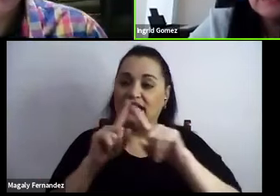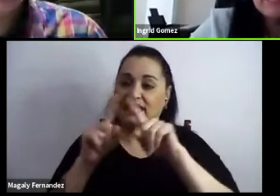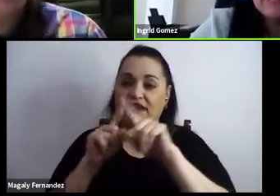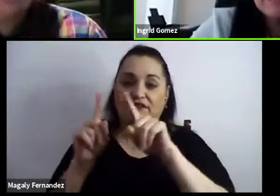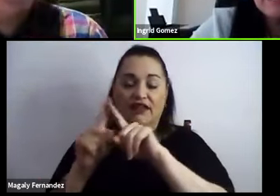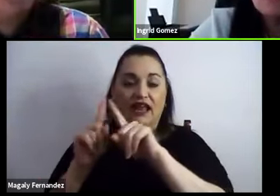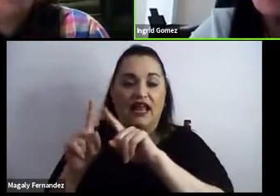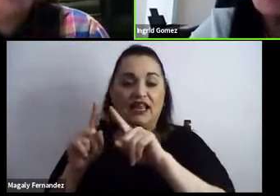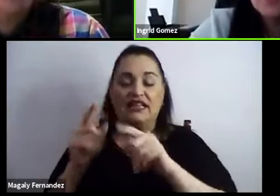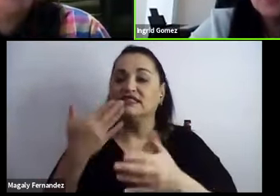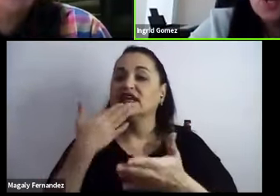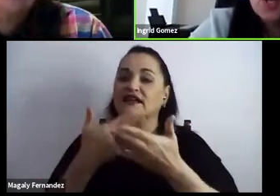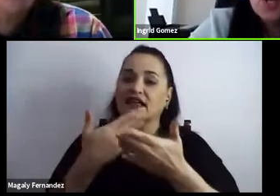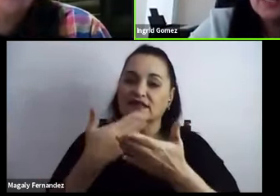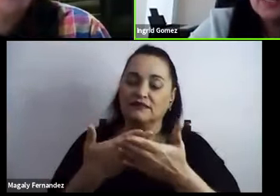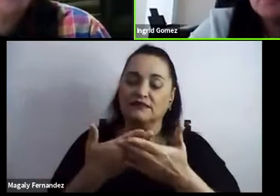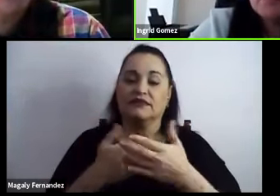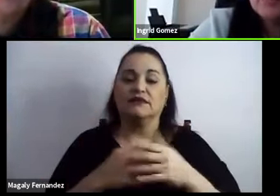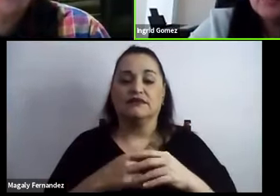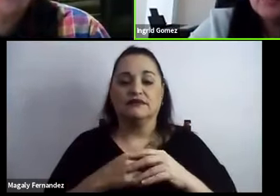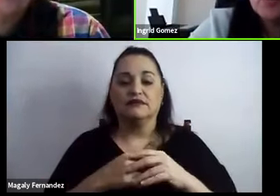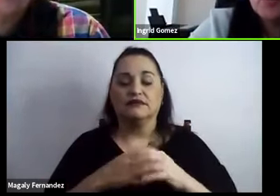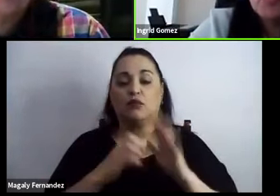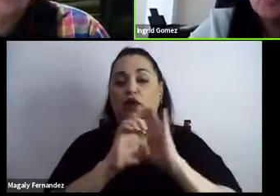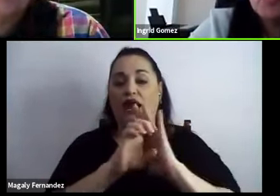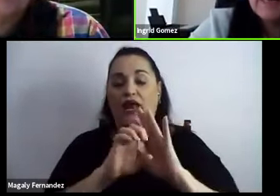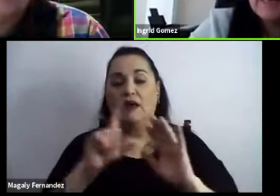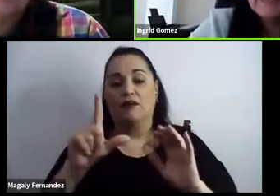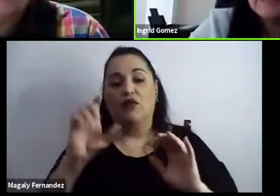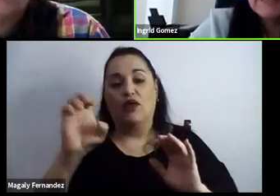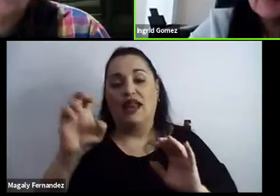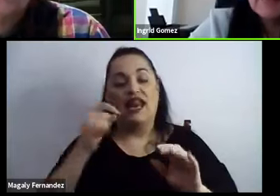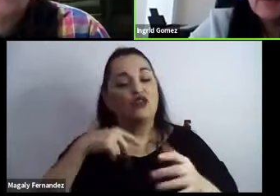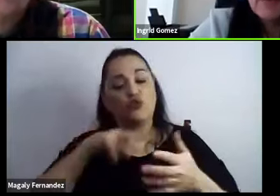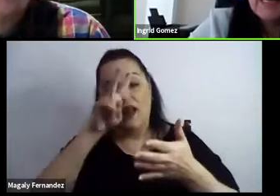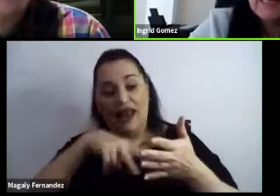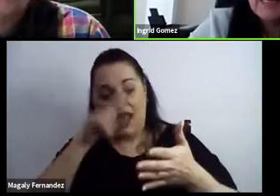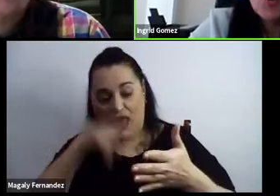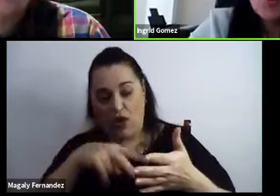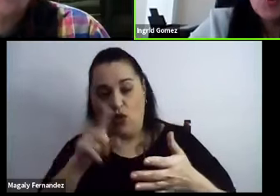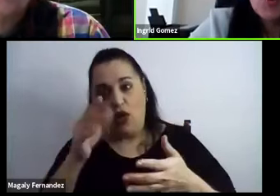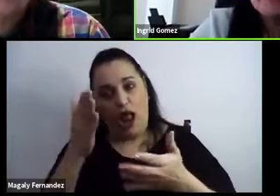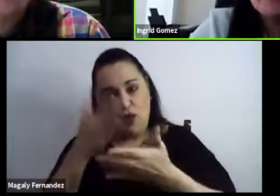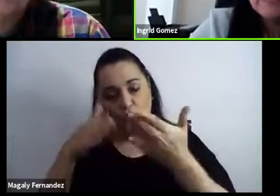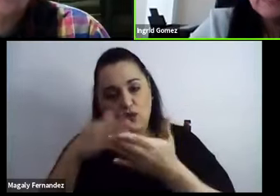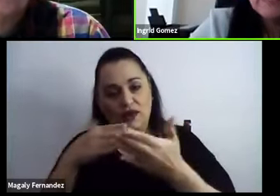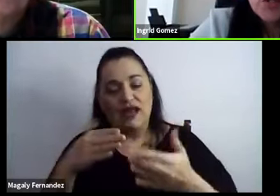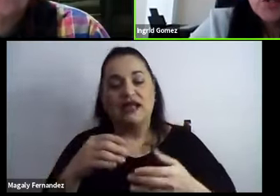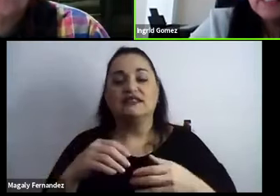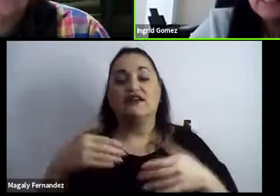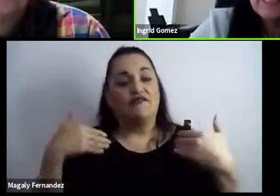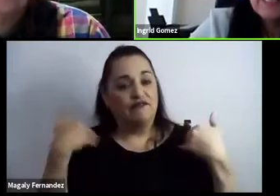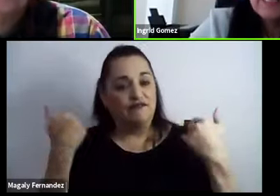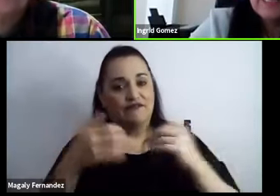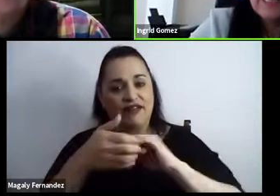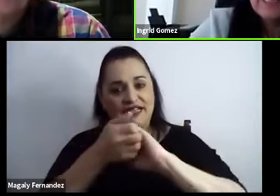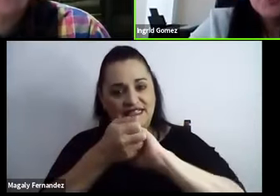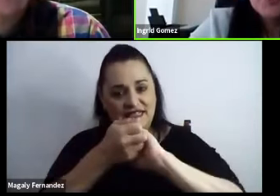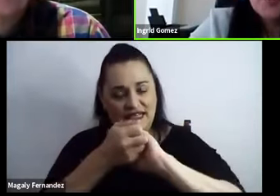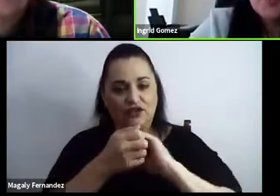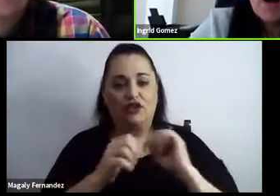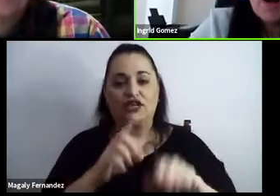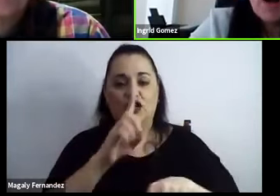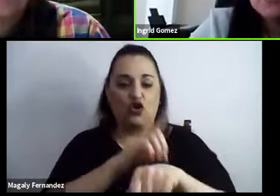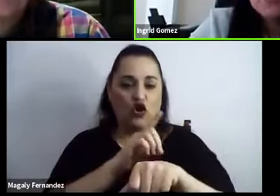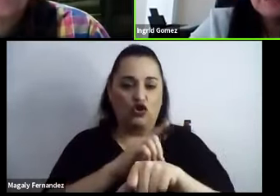diferentes agradecimientos. Por ejemplo, leo un par que tienen que ver con felicitaciones al